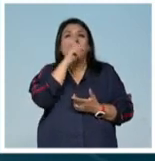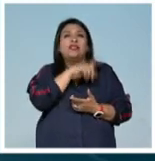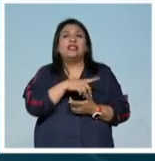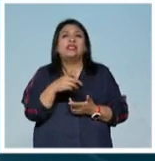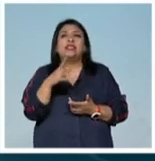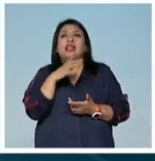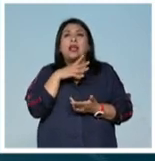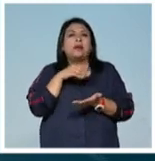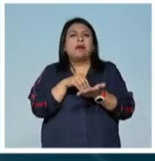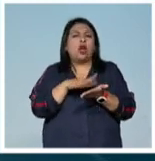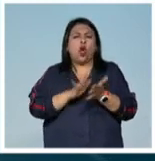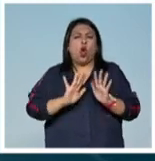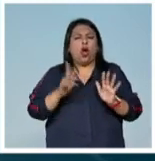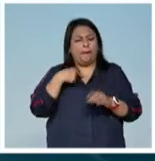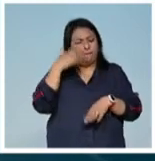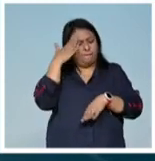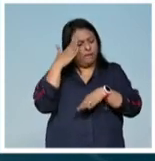tenía anotaciones.